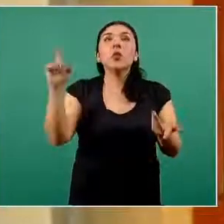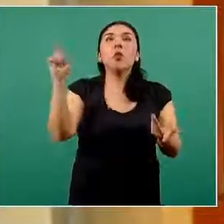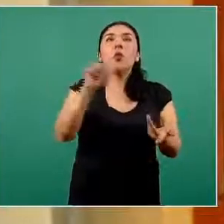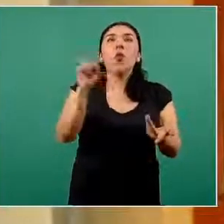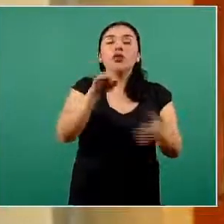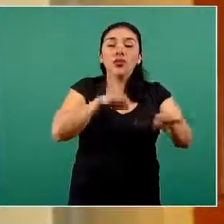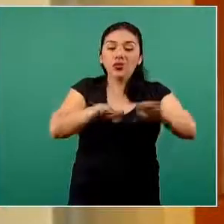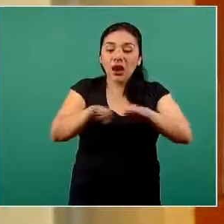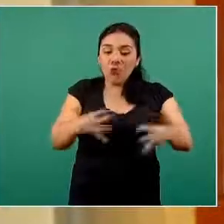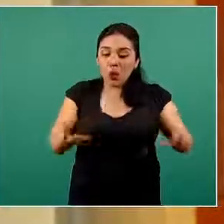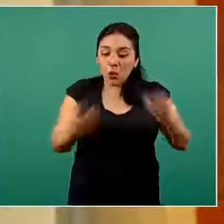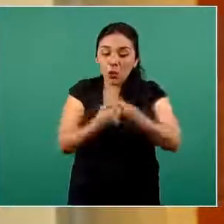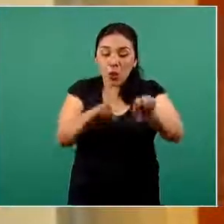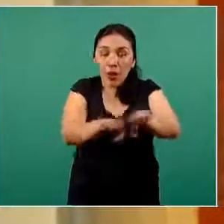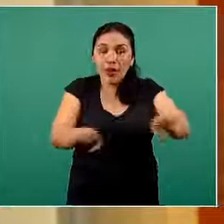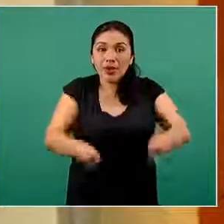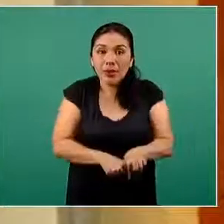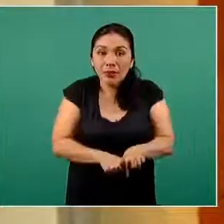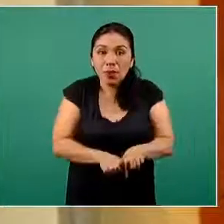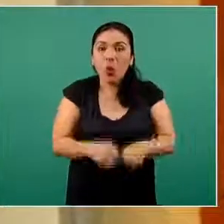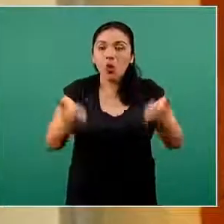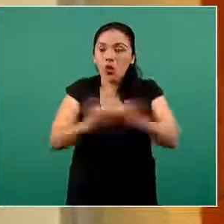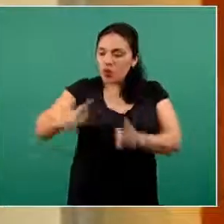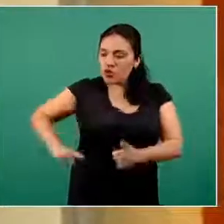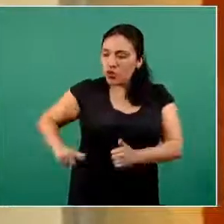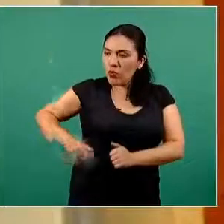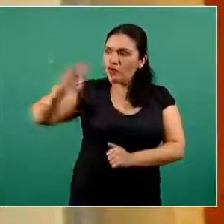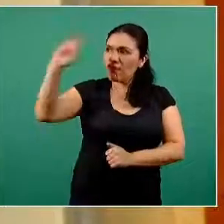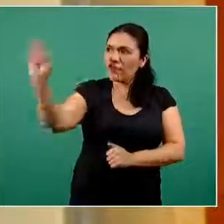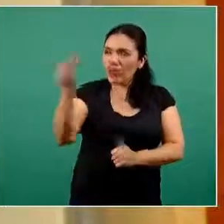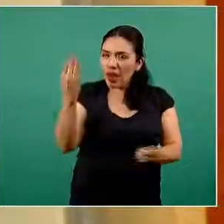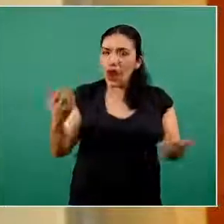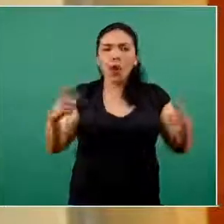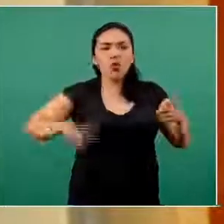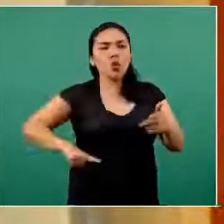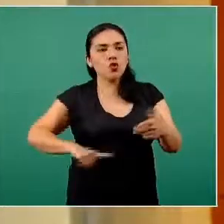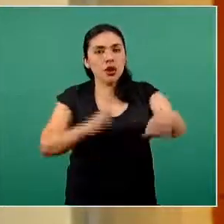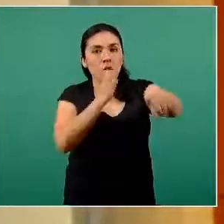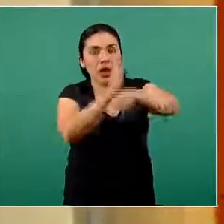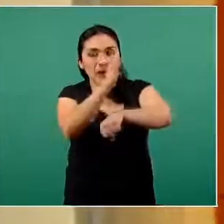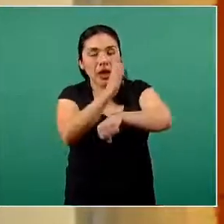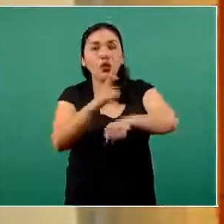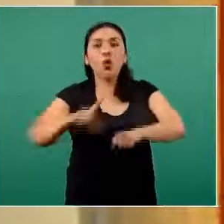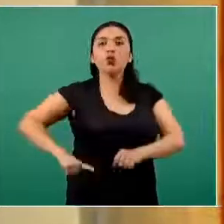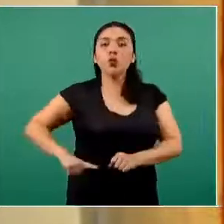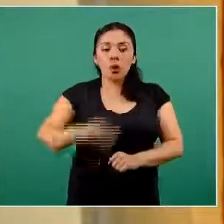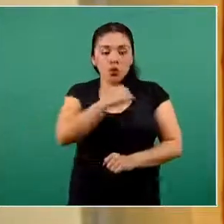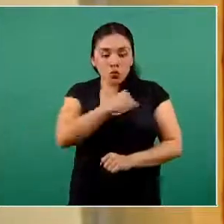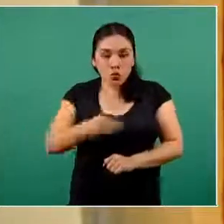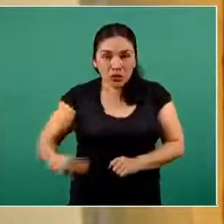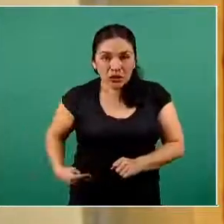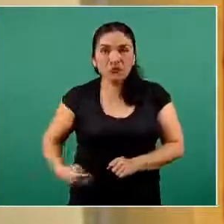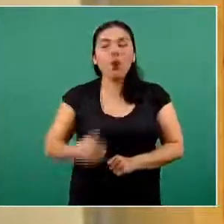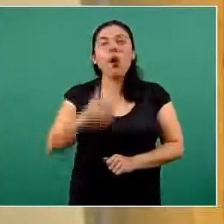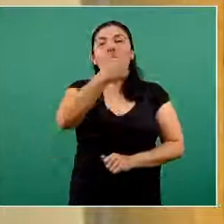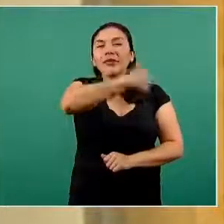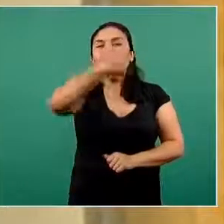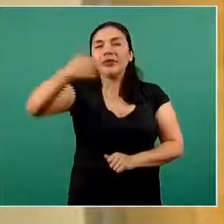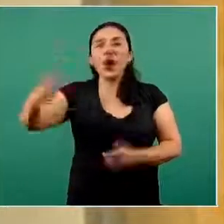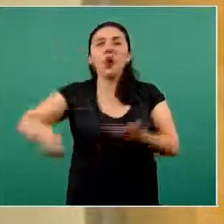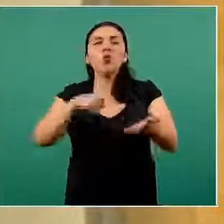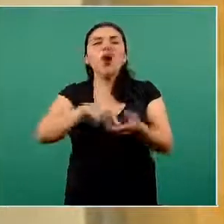cuando trabajamos en equipo, cuando trabajamos gobierno federal, gobierno estatal, gobierno municipal y cada una de